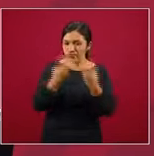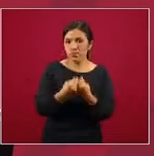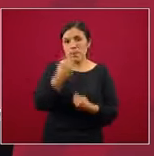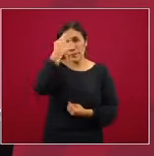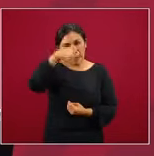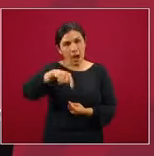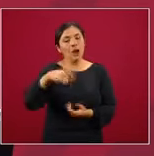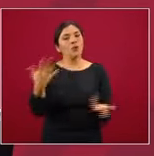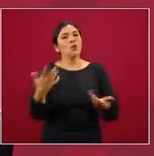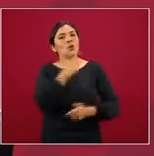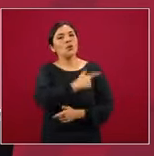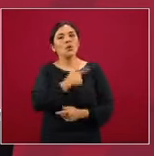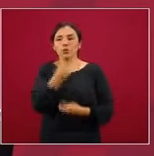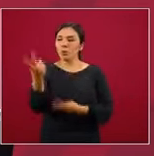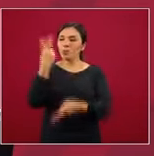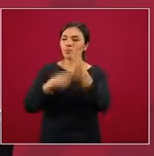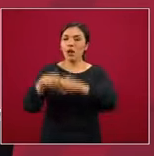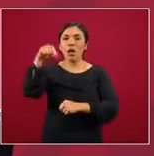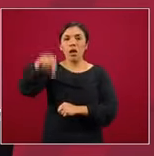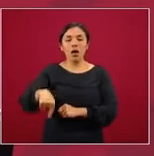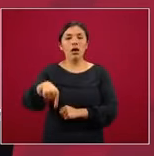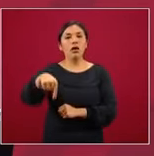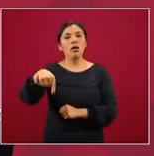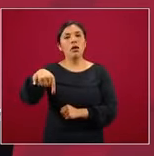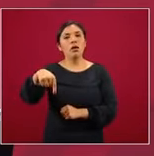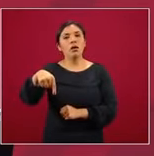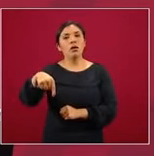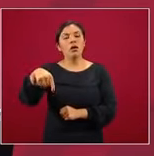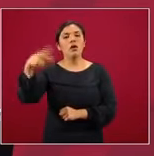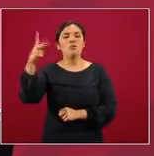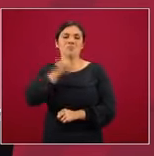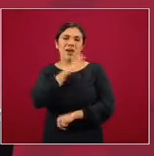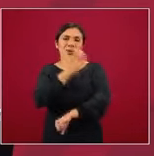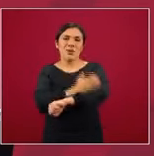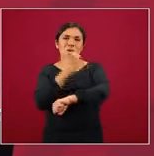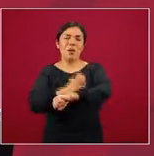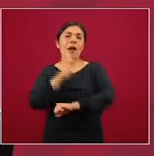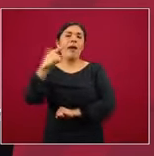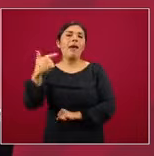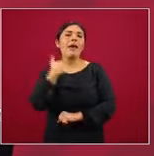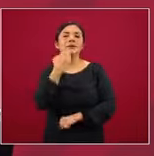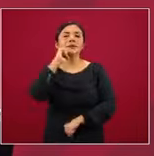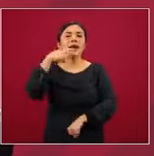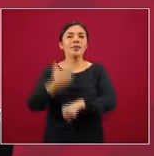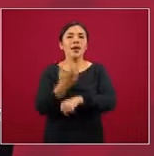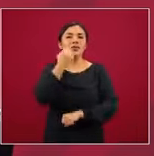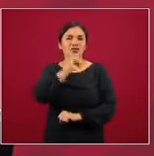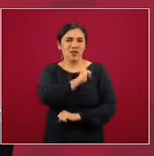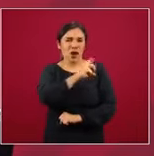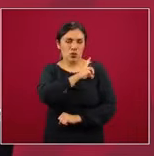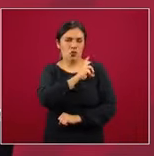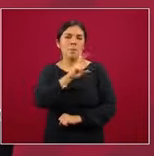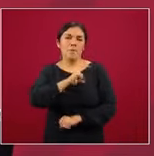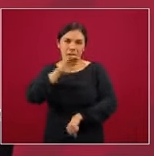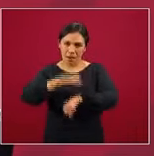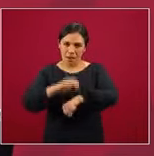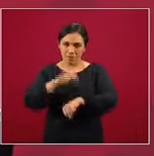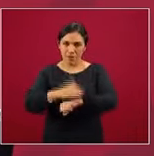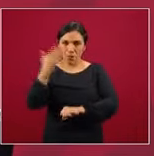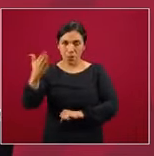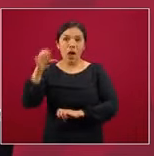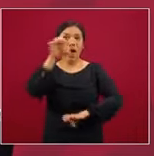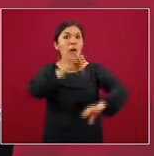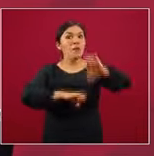que tuvimos el gusto de recibir a nuestro colega, exsecretario de Salud, amigo